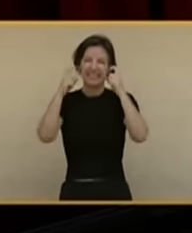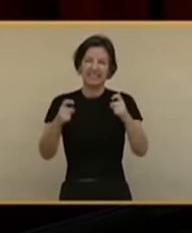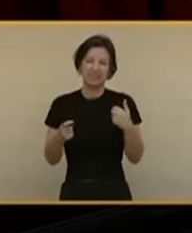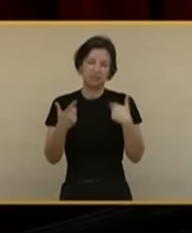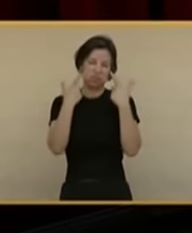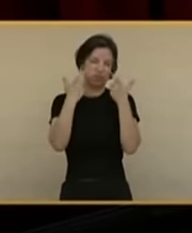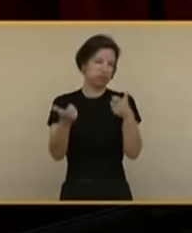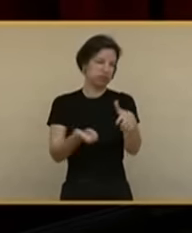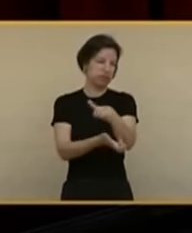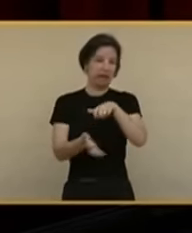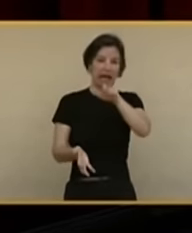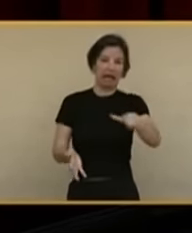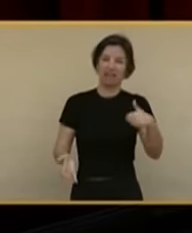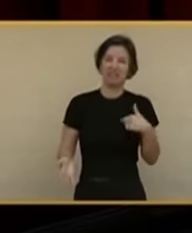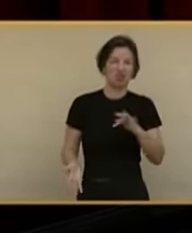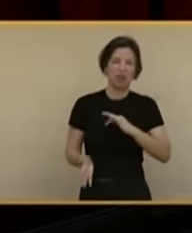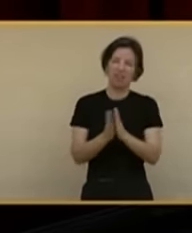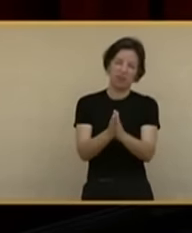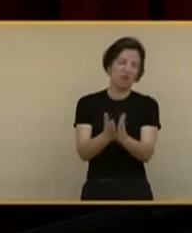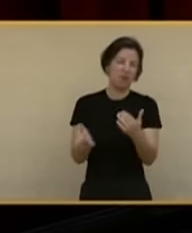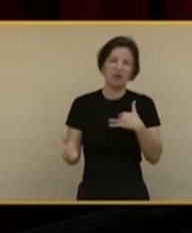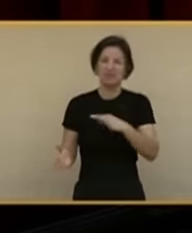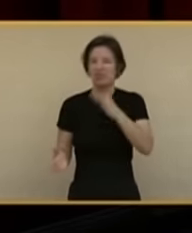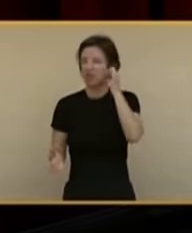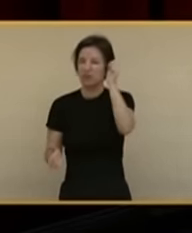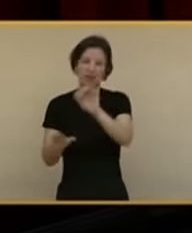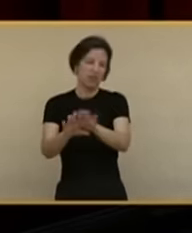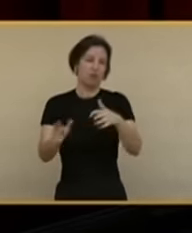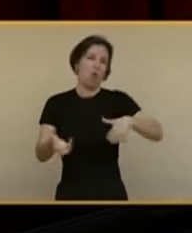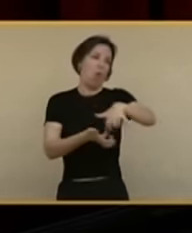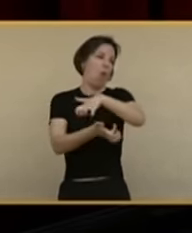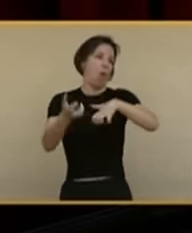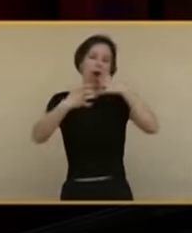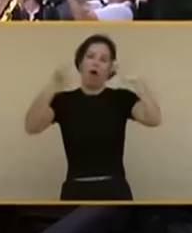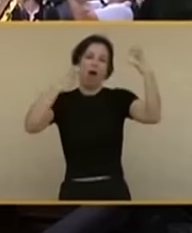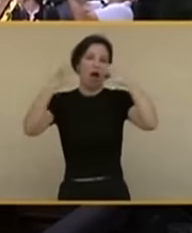este espectáculo que la gente no se lo merece por favor señores y señoras diputadas